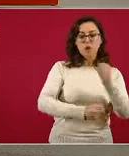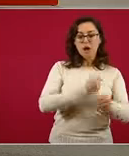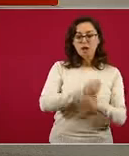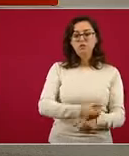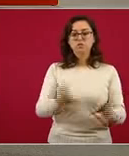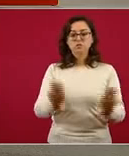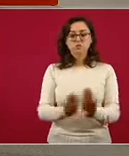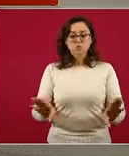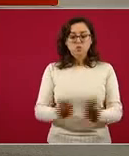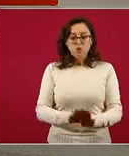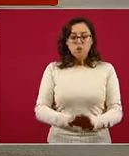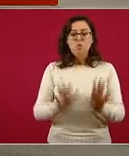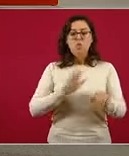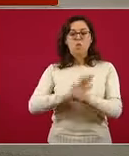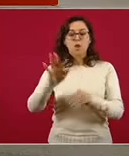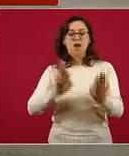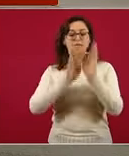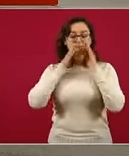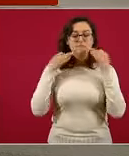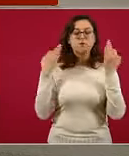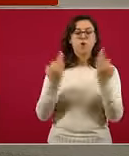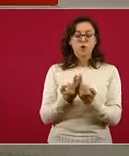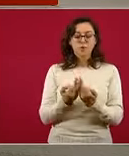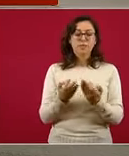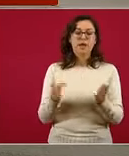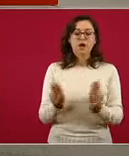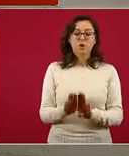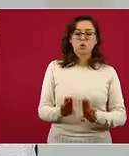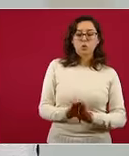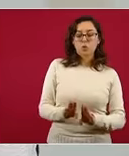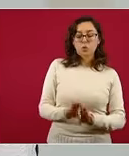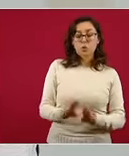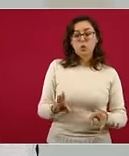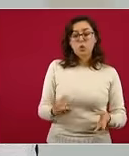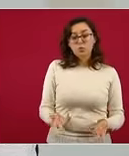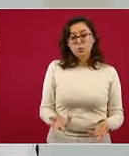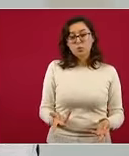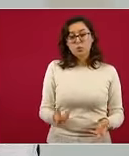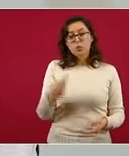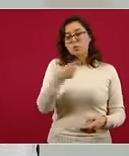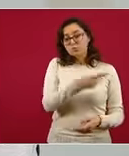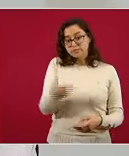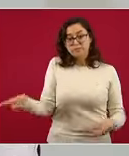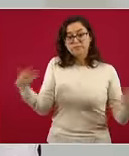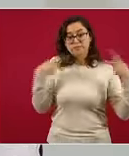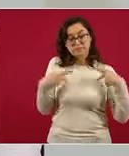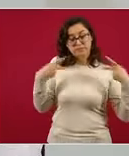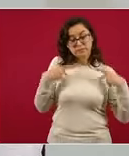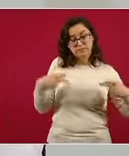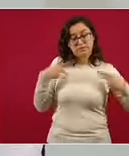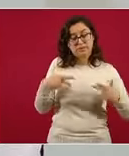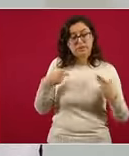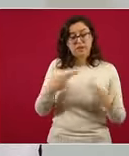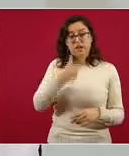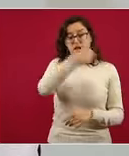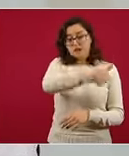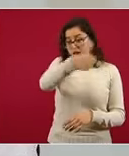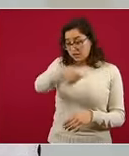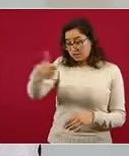en qué tiempo se les va a aplicar a cada uno de estos grupos de